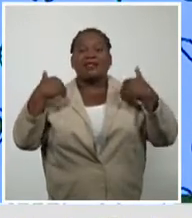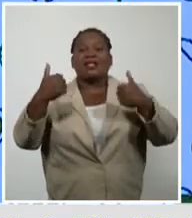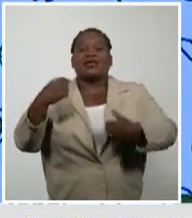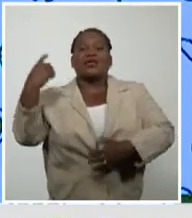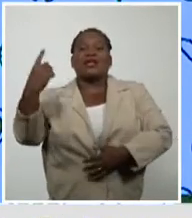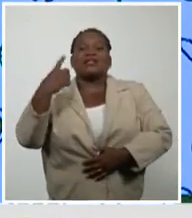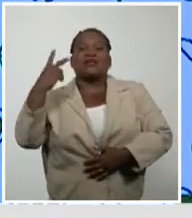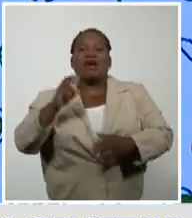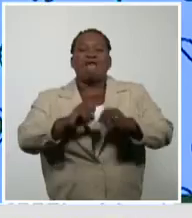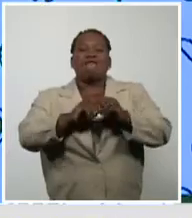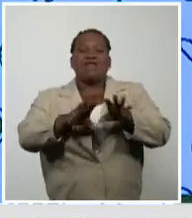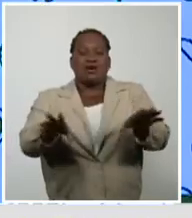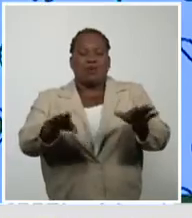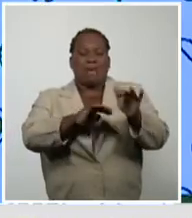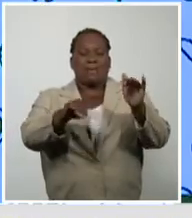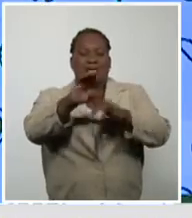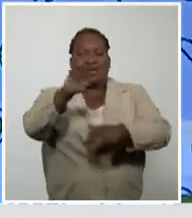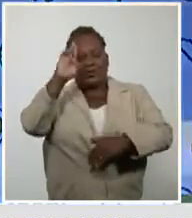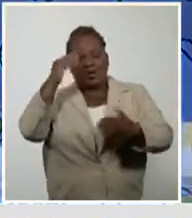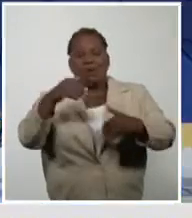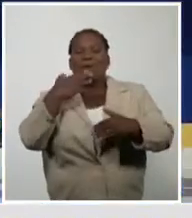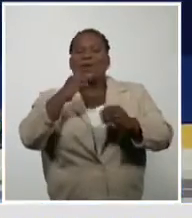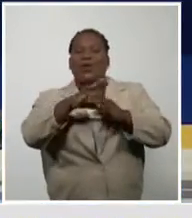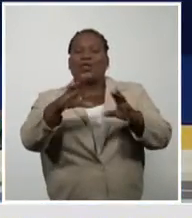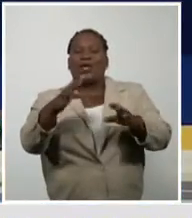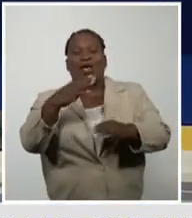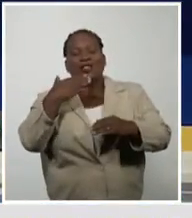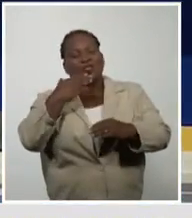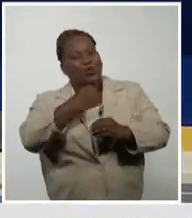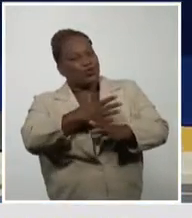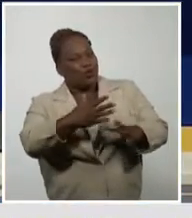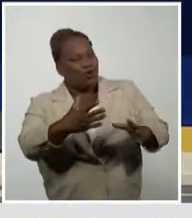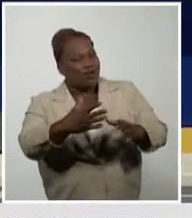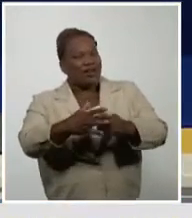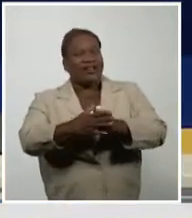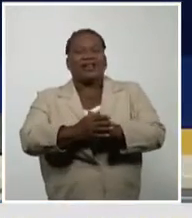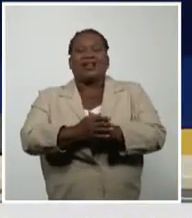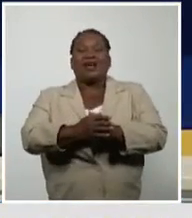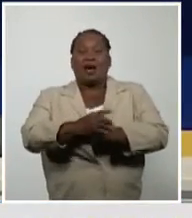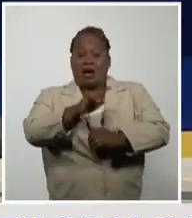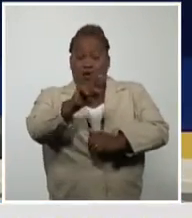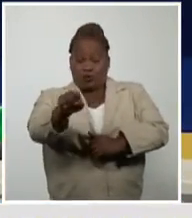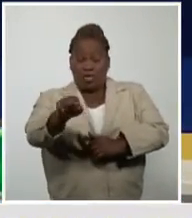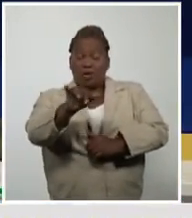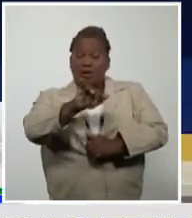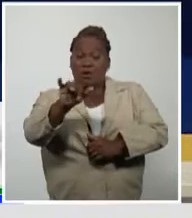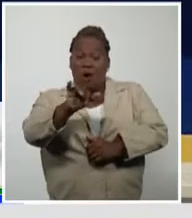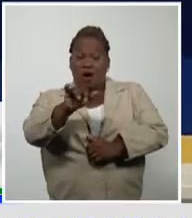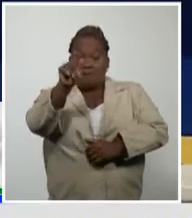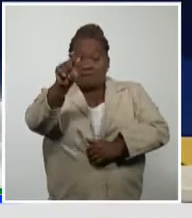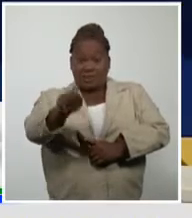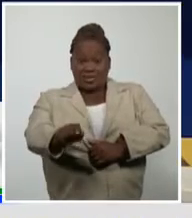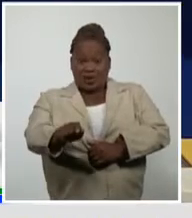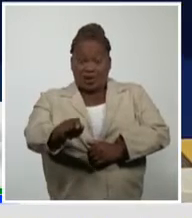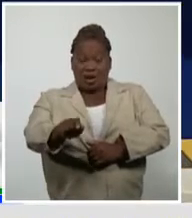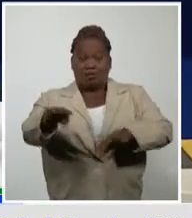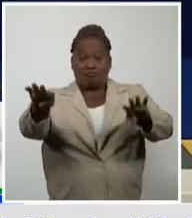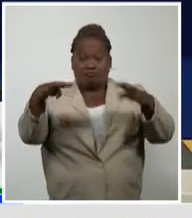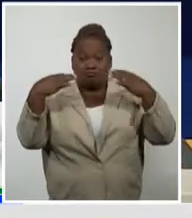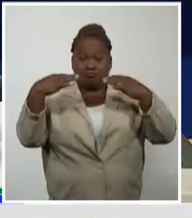MINSAP. Doctor, buenos días. A ustedes, a las personas, a la población que nos sigue todos los